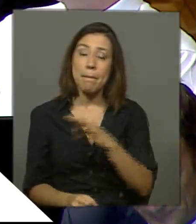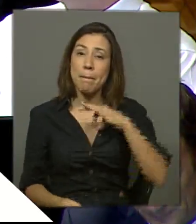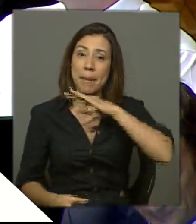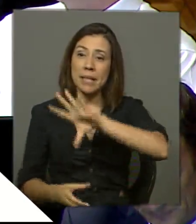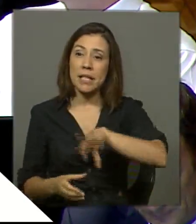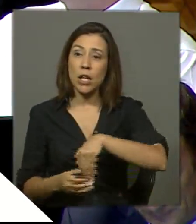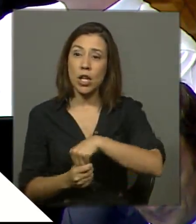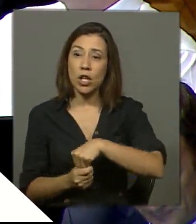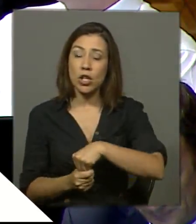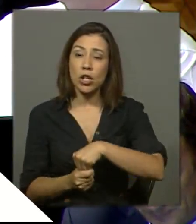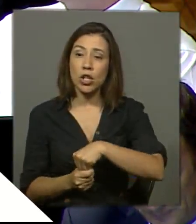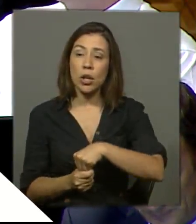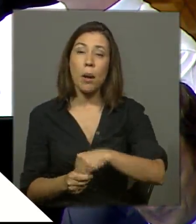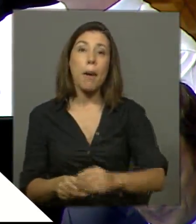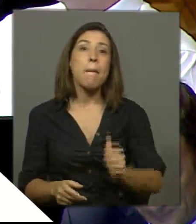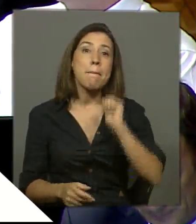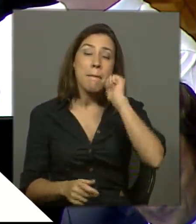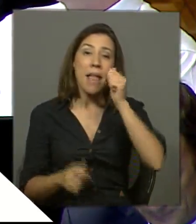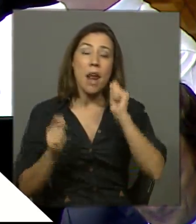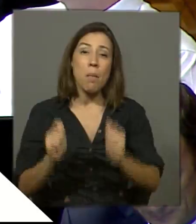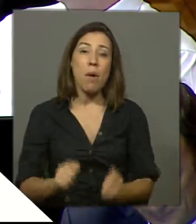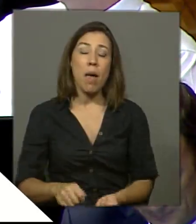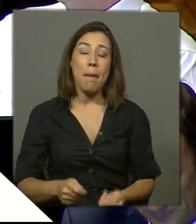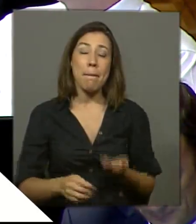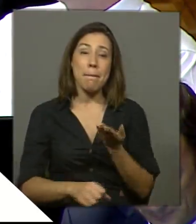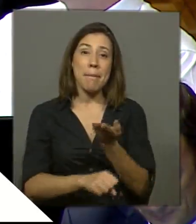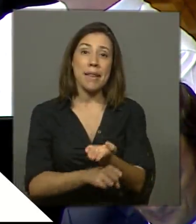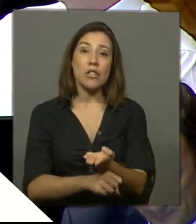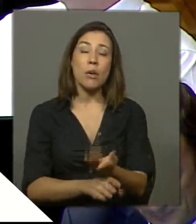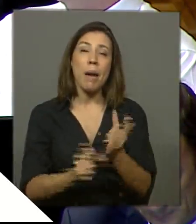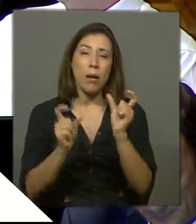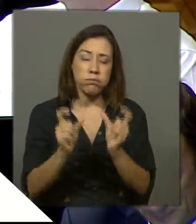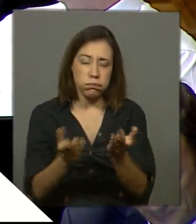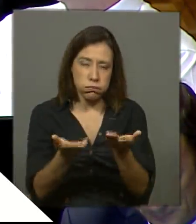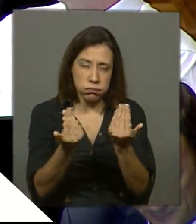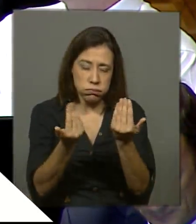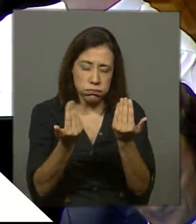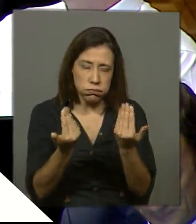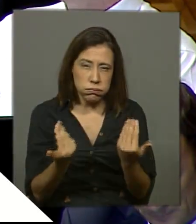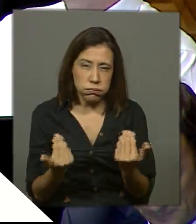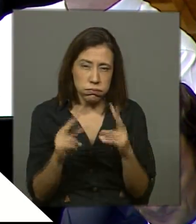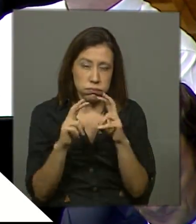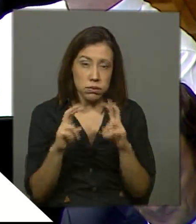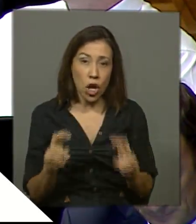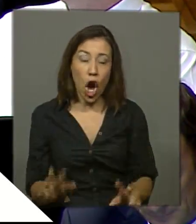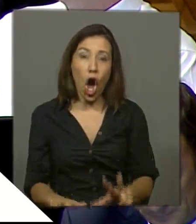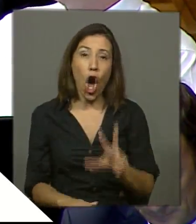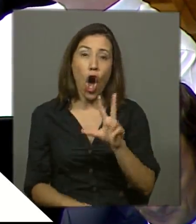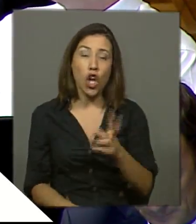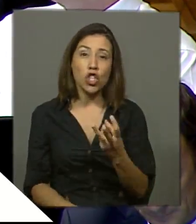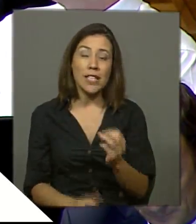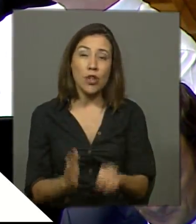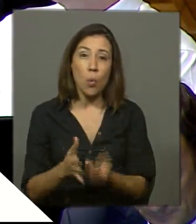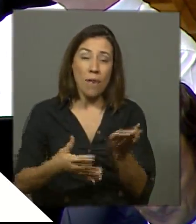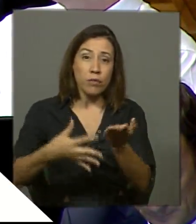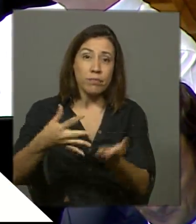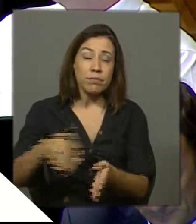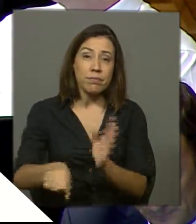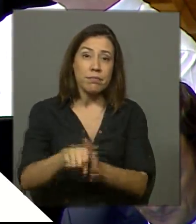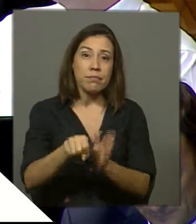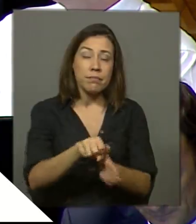interior envíe mañana una solicitud para auditar los 830 nuevos casos de